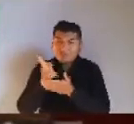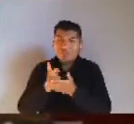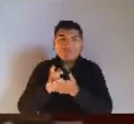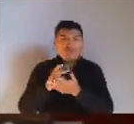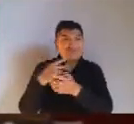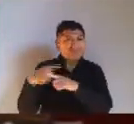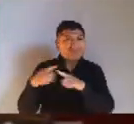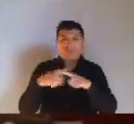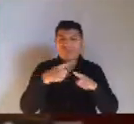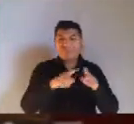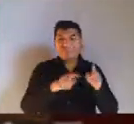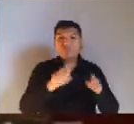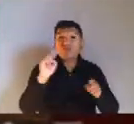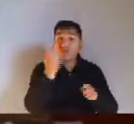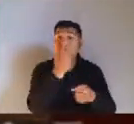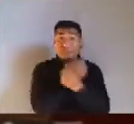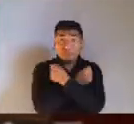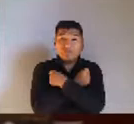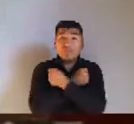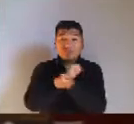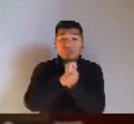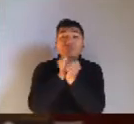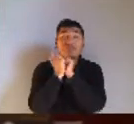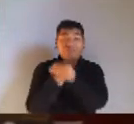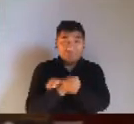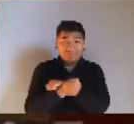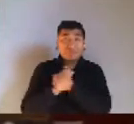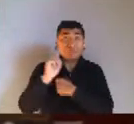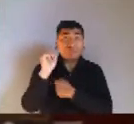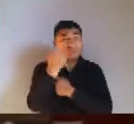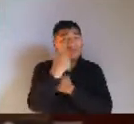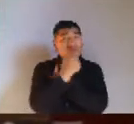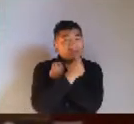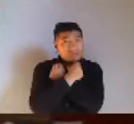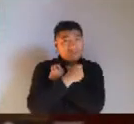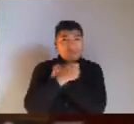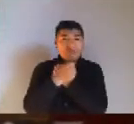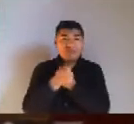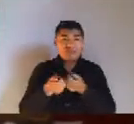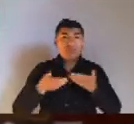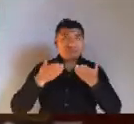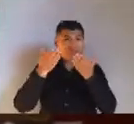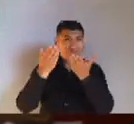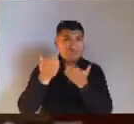catequesis. Solo el amor transforma, solo el amor convierte.